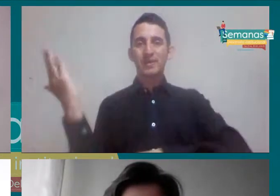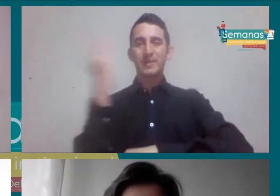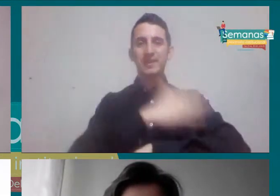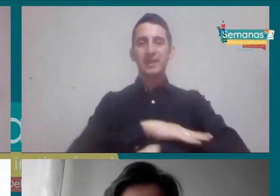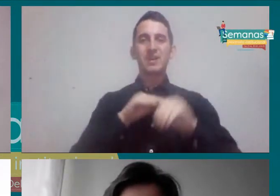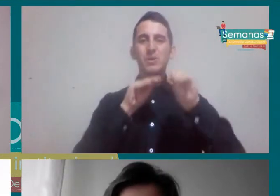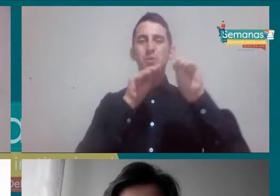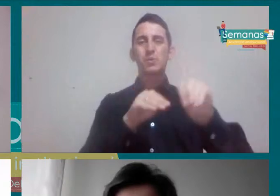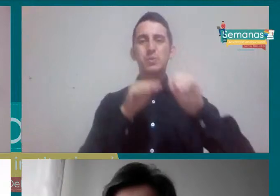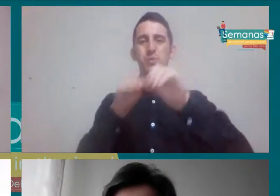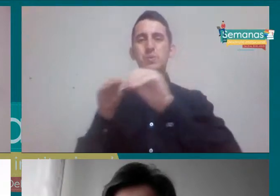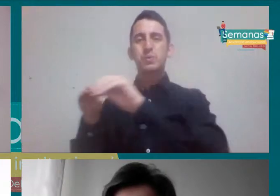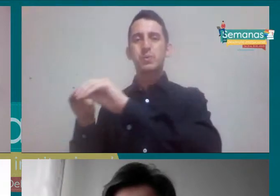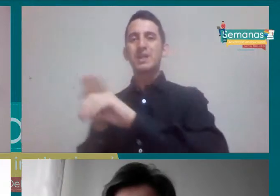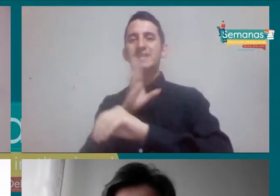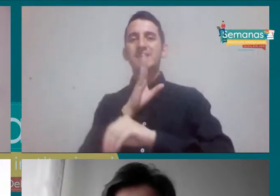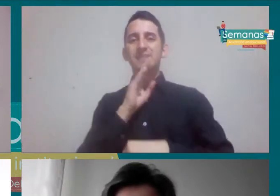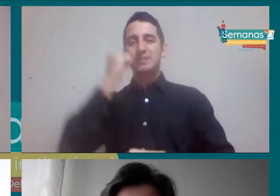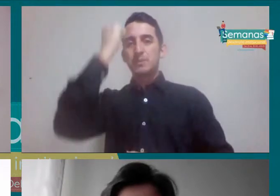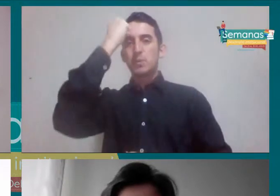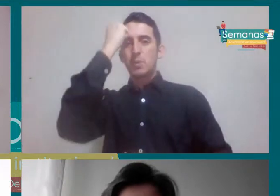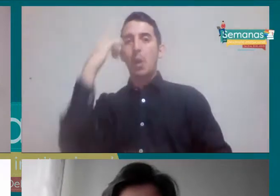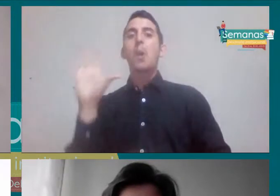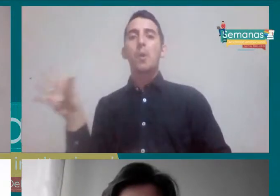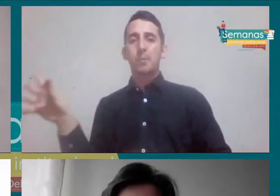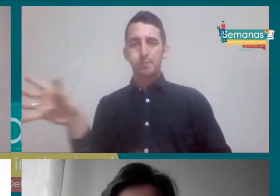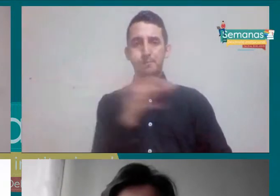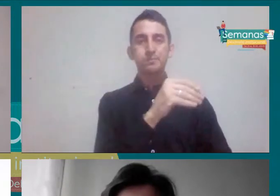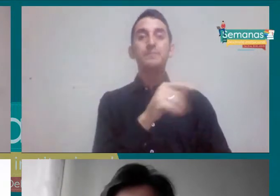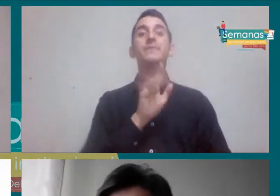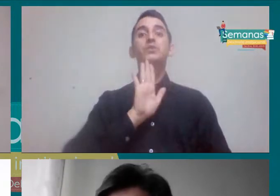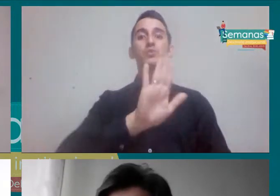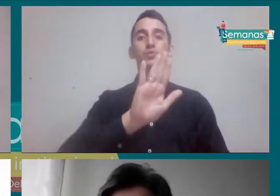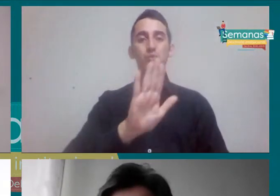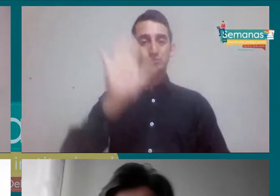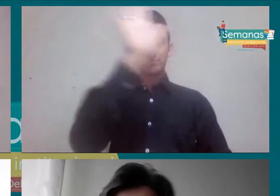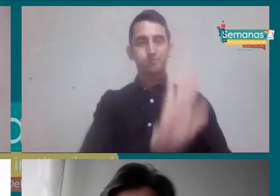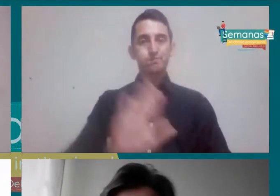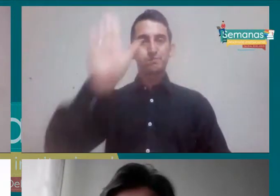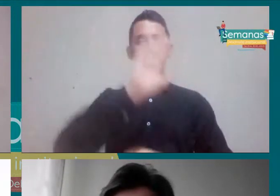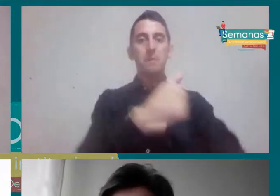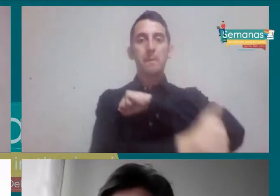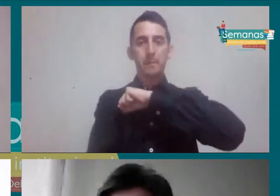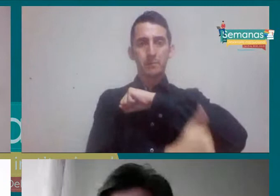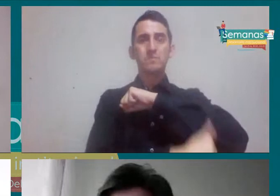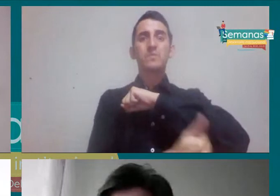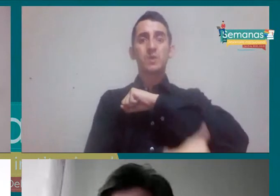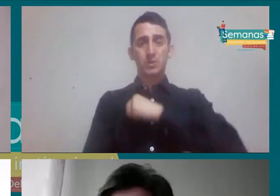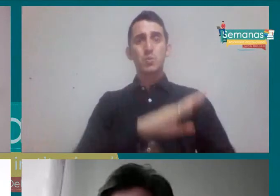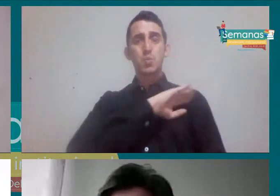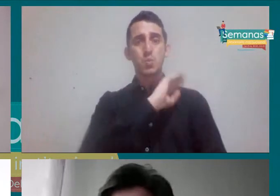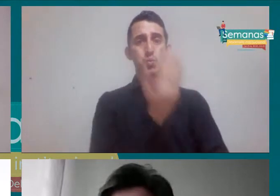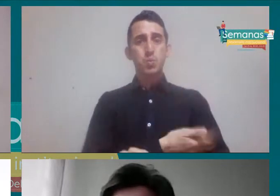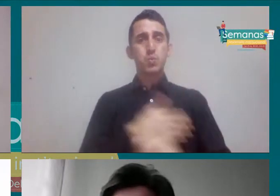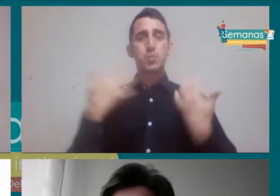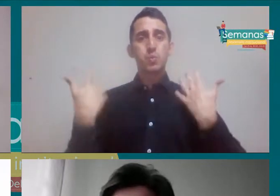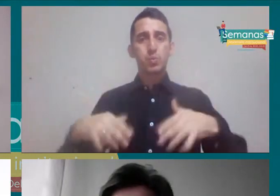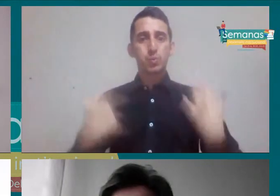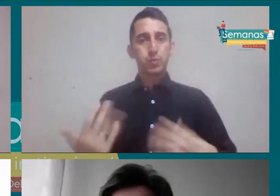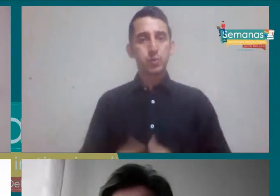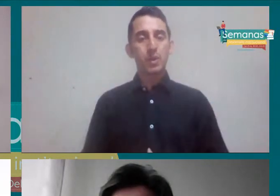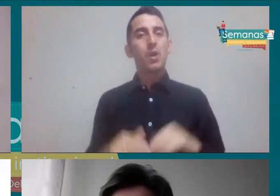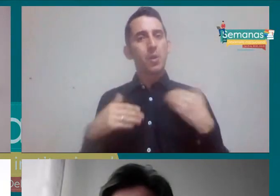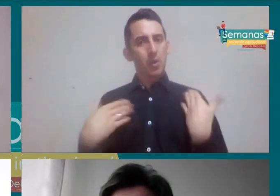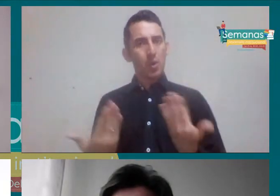los docentes de Boyacá, que sabemos que tienen un potencial inmenso y que día a día están trabajando en pro de la